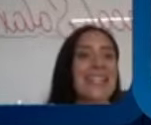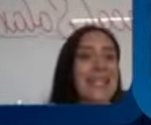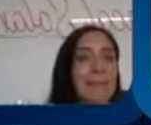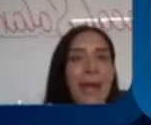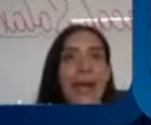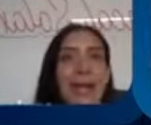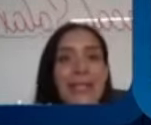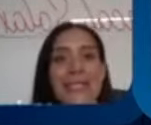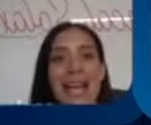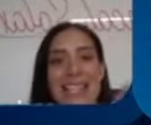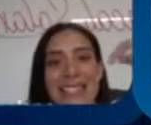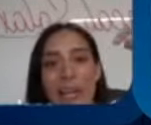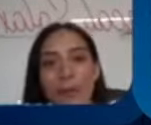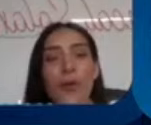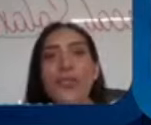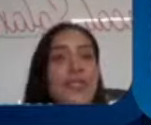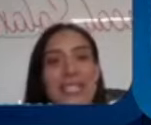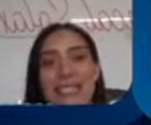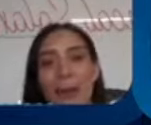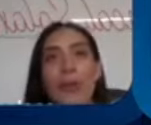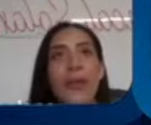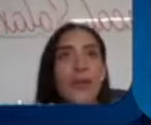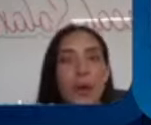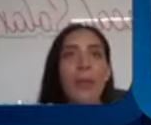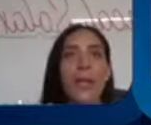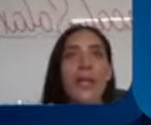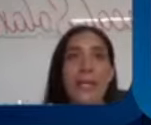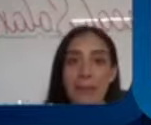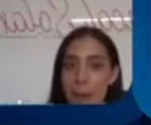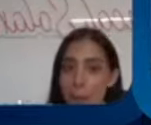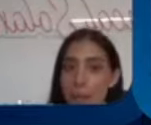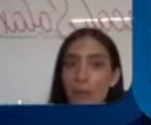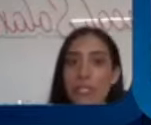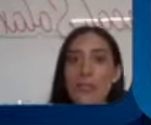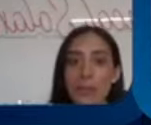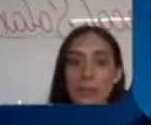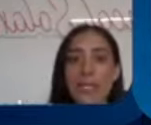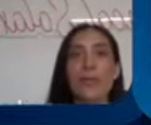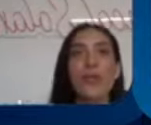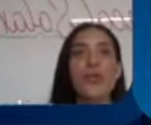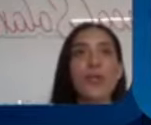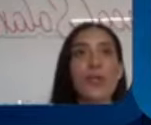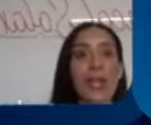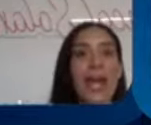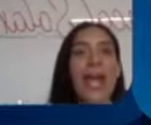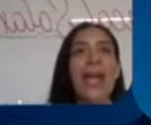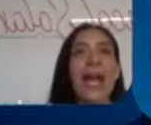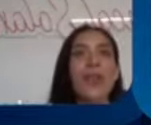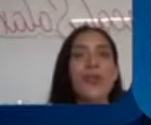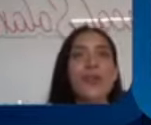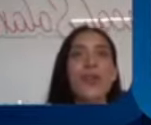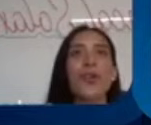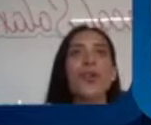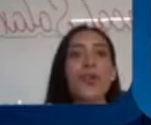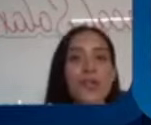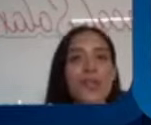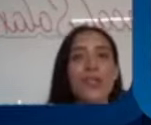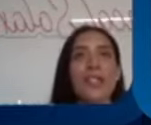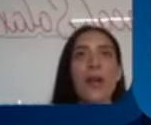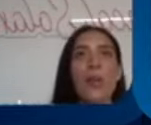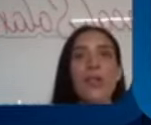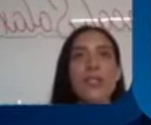dice, ni más, hasta el fondo y hasta donde tope, y que va a mover muchas fibras y muchos callos